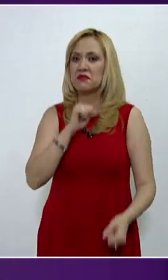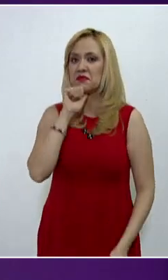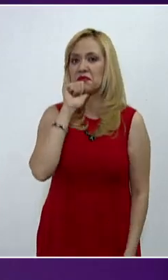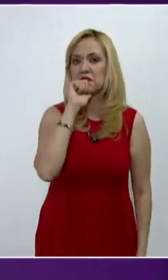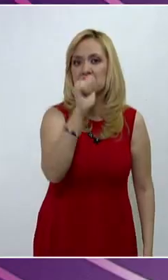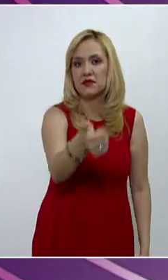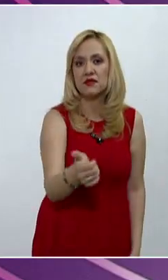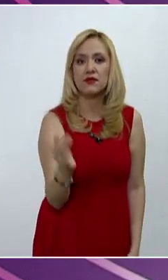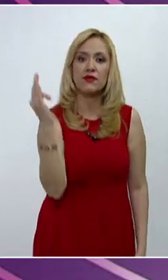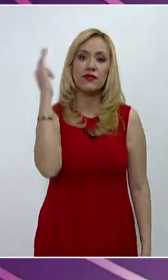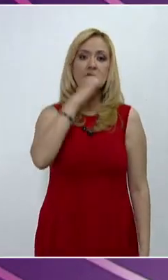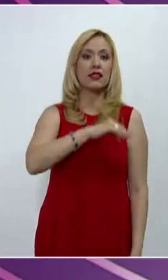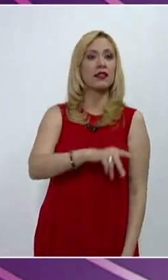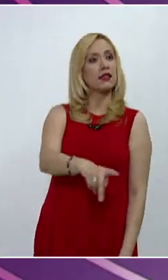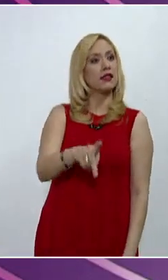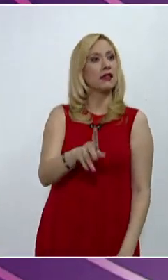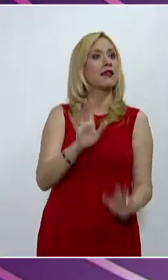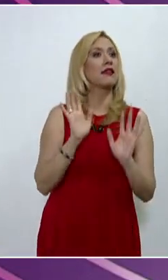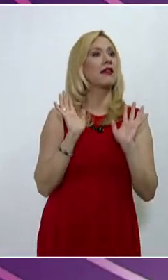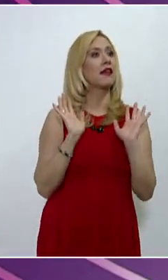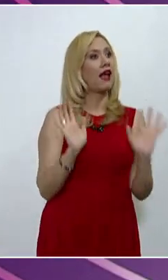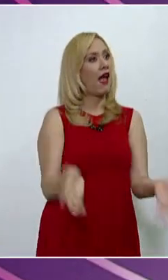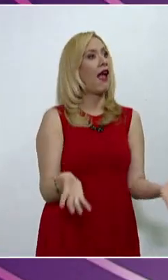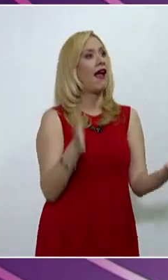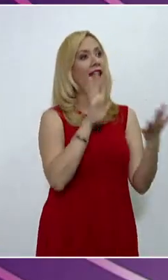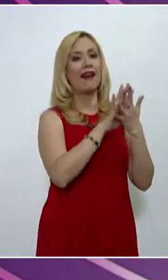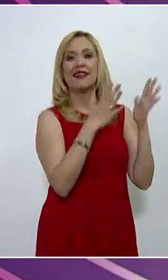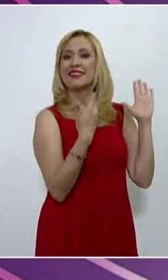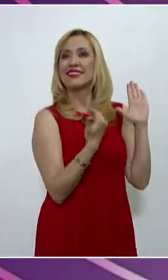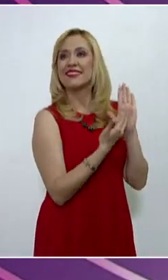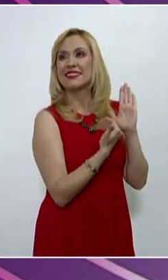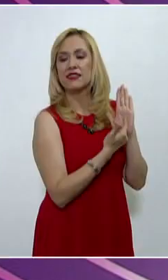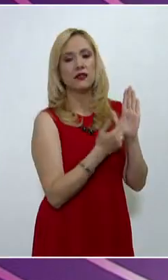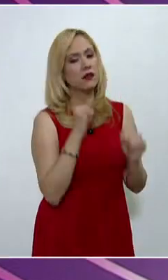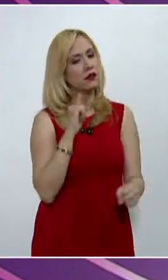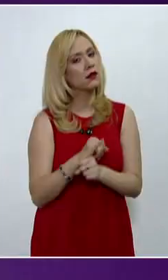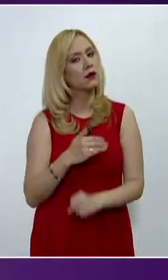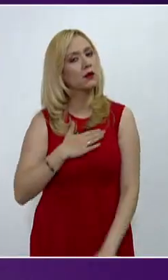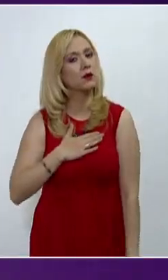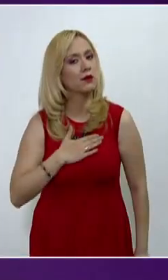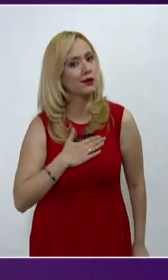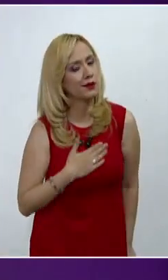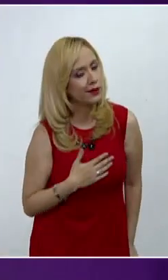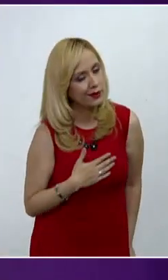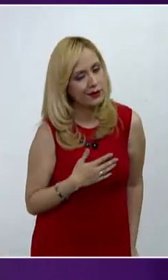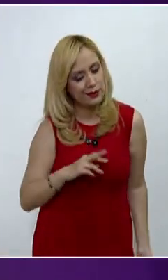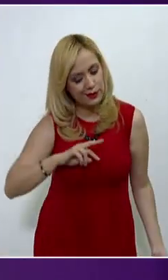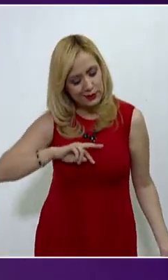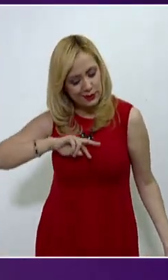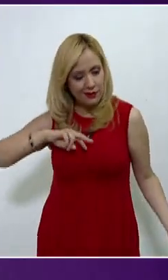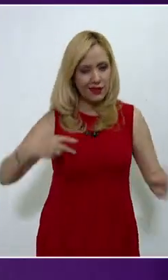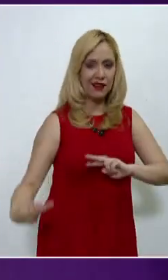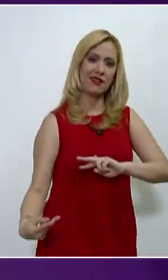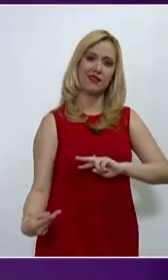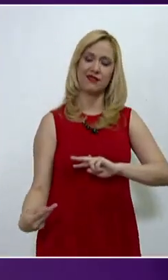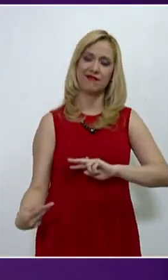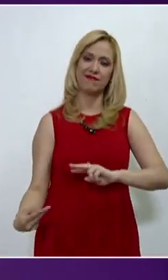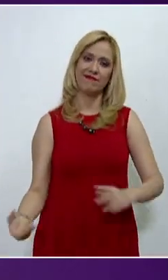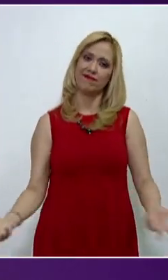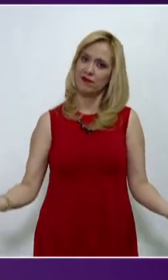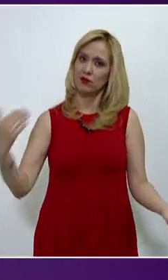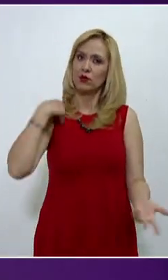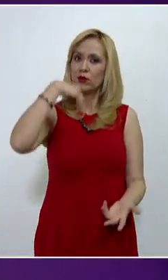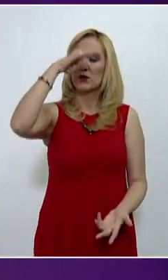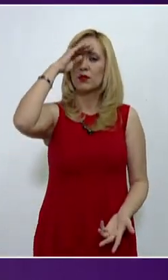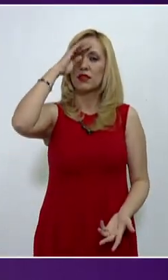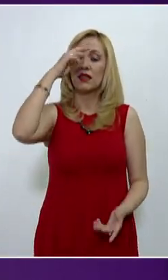una las falsa fiscalías, apariencia, ¿no? O sea, de justicia. No solamente la falta de apariencia, sino Sí. genera injusticia, ¿no? O sea, es justamente lo contrario. O sea, y me